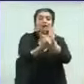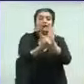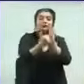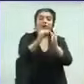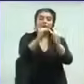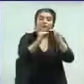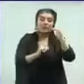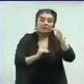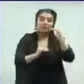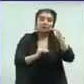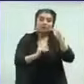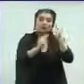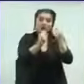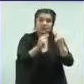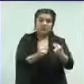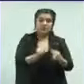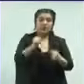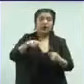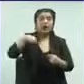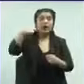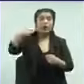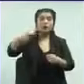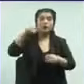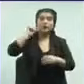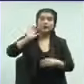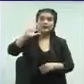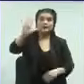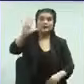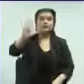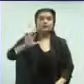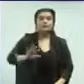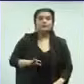reducciones. Siguiente, por favor.